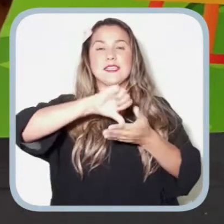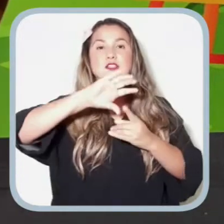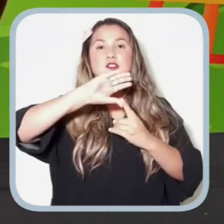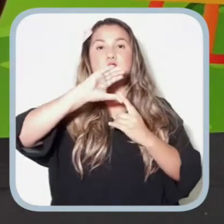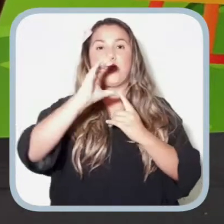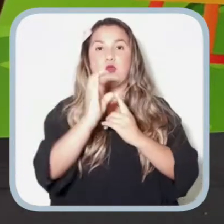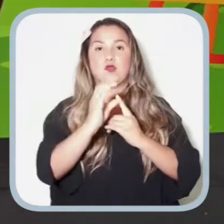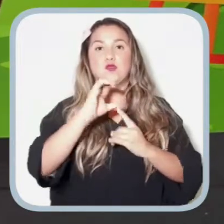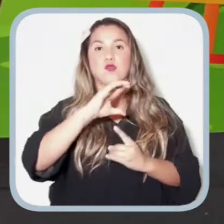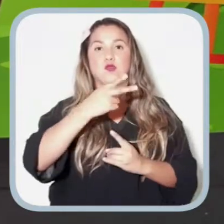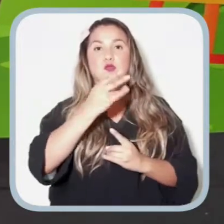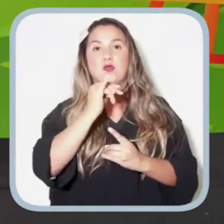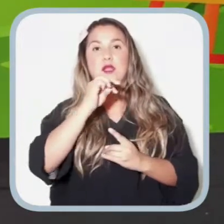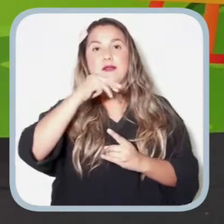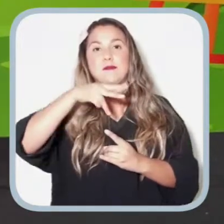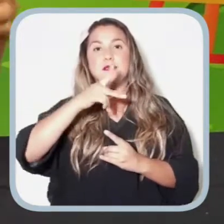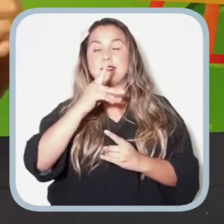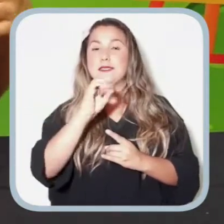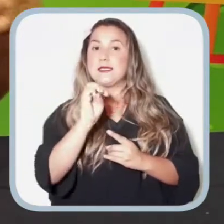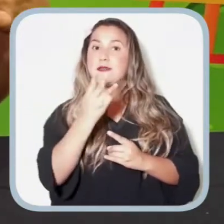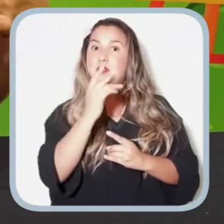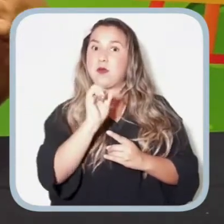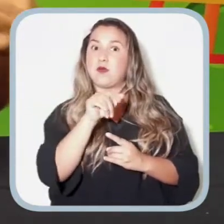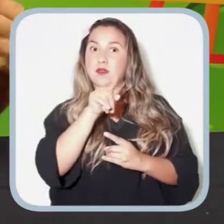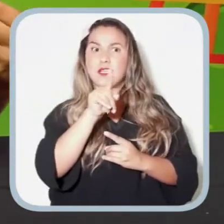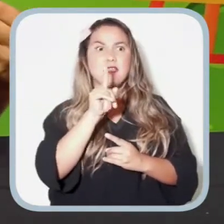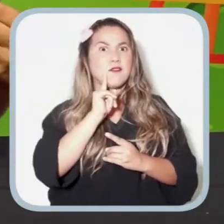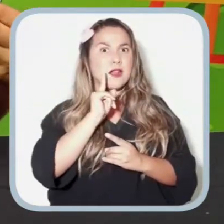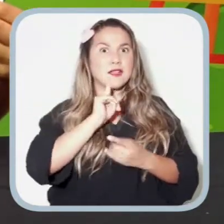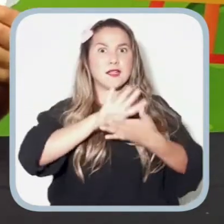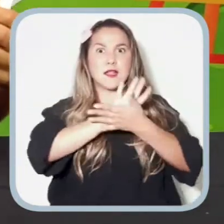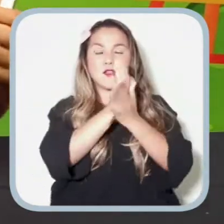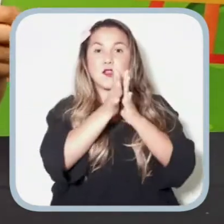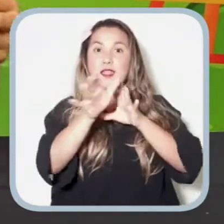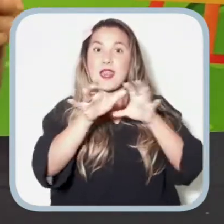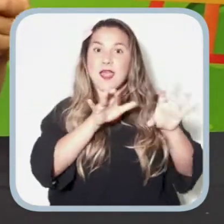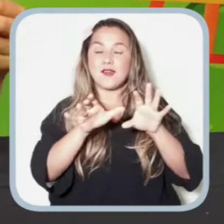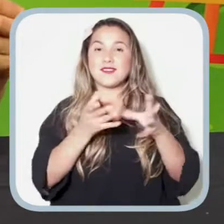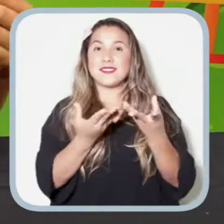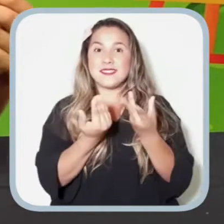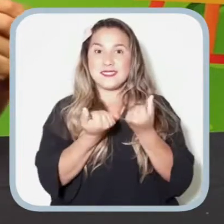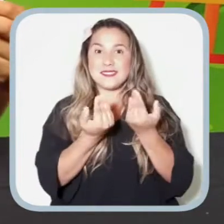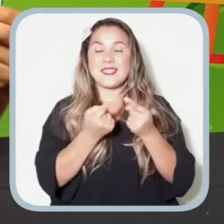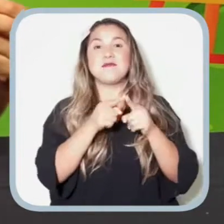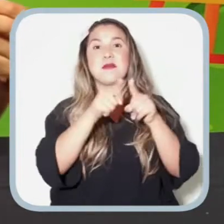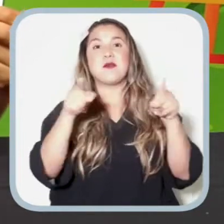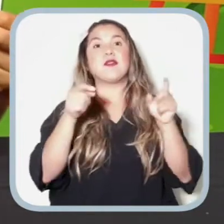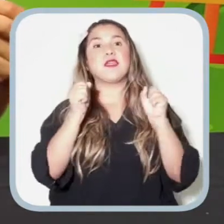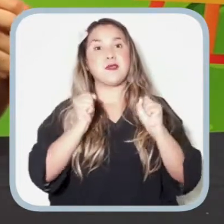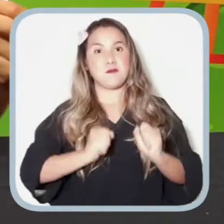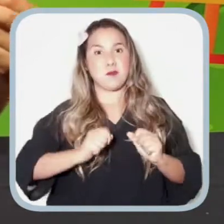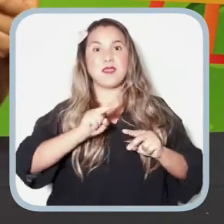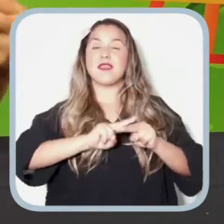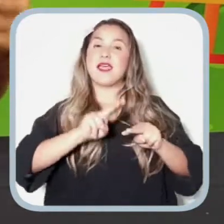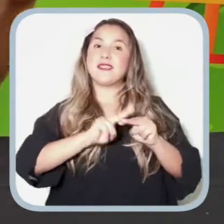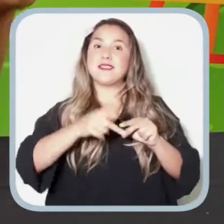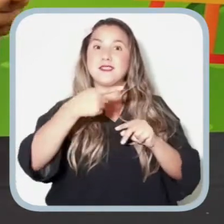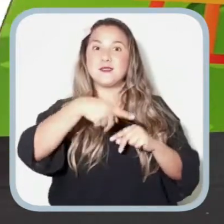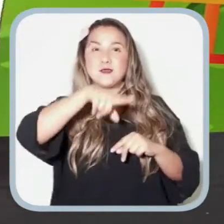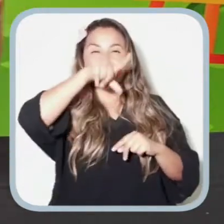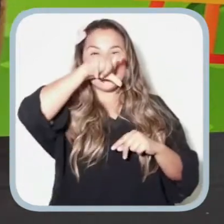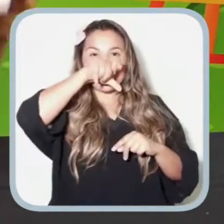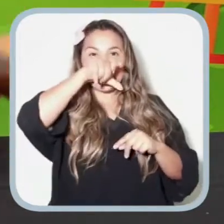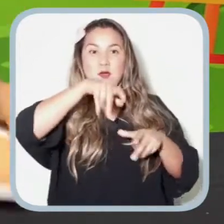centro cultural chimkowe así que van a tener todos los materiales necesarios para que ustedes puedan armar su